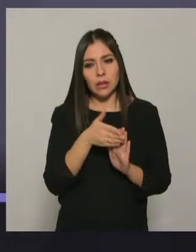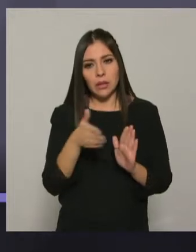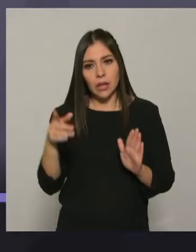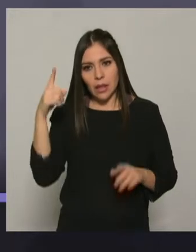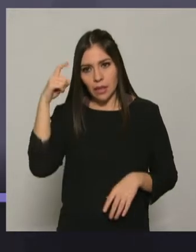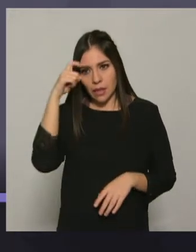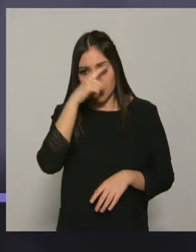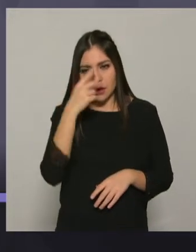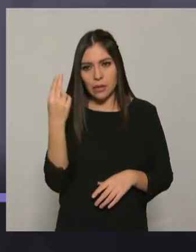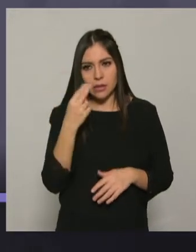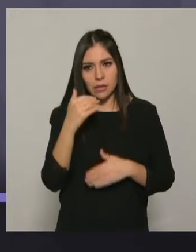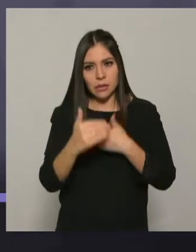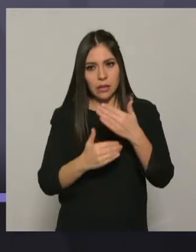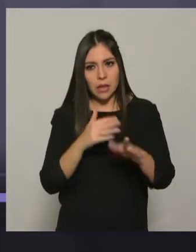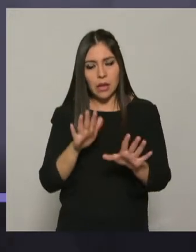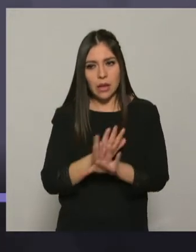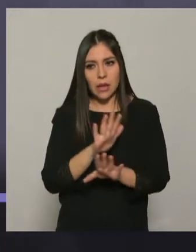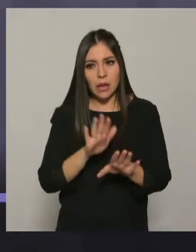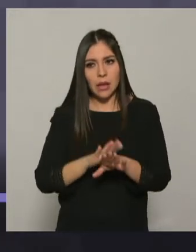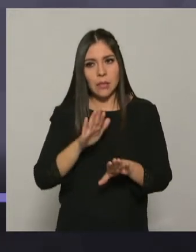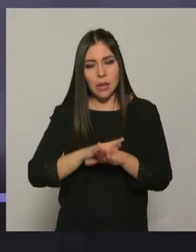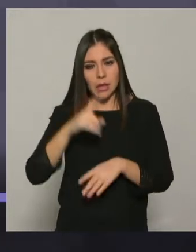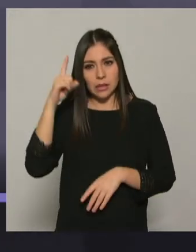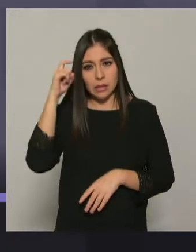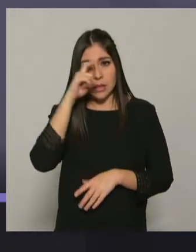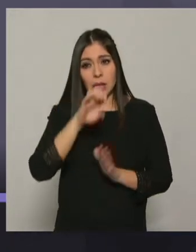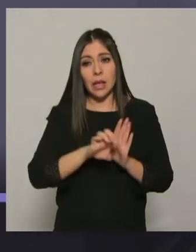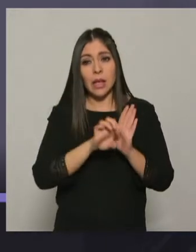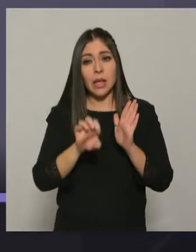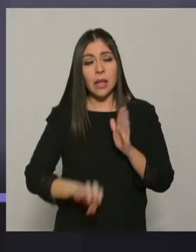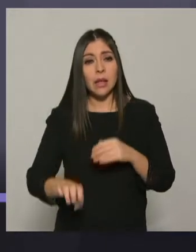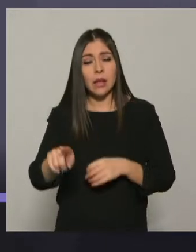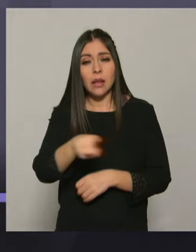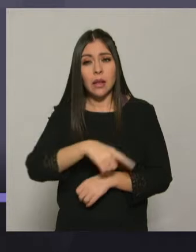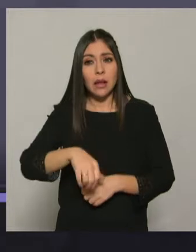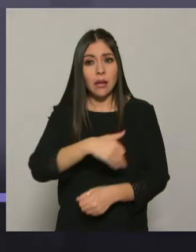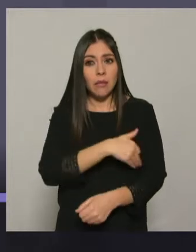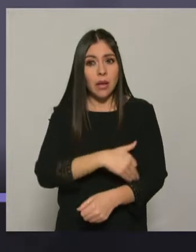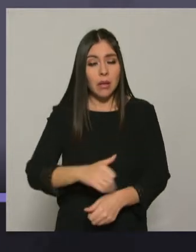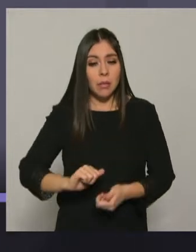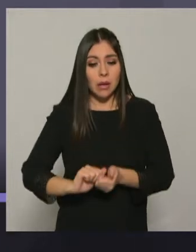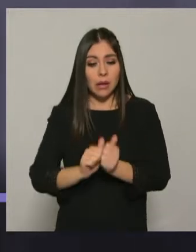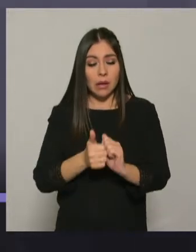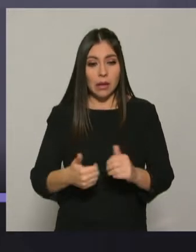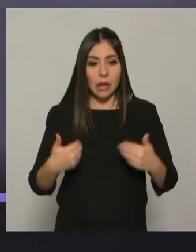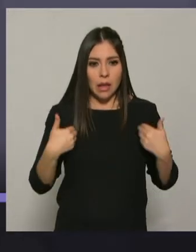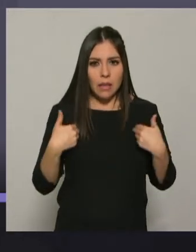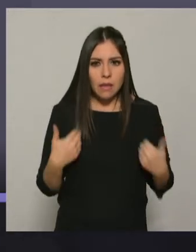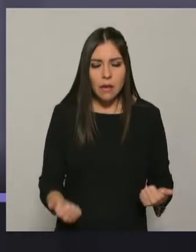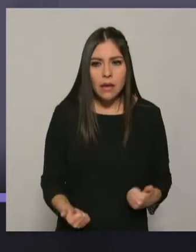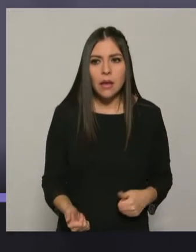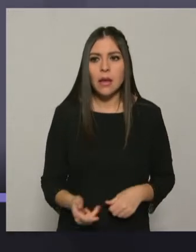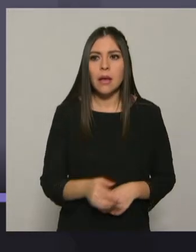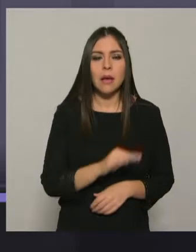procesos sociales todavía más complejos. Que una familia pueda entender eso, que una mamá tenga que